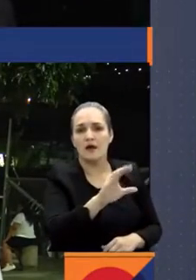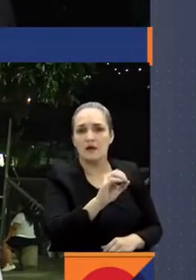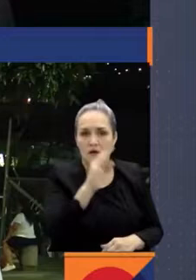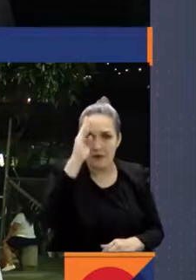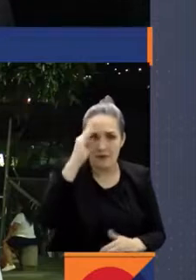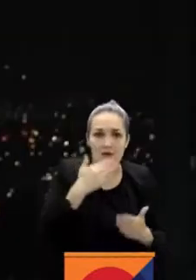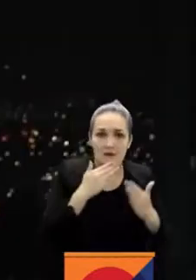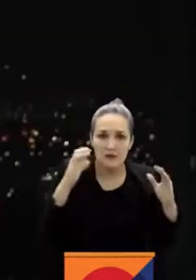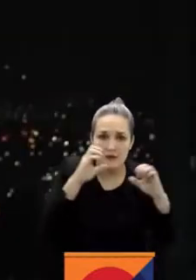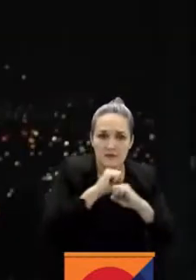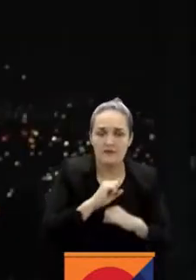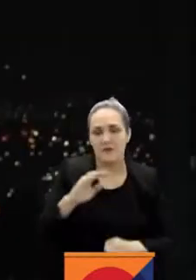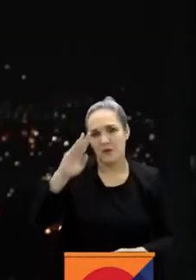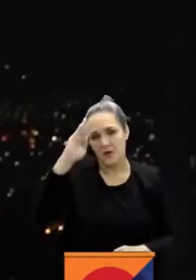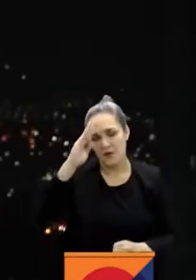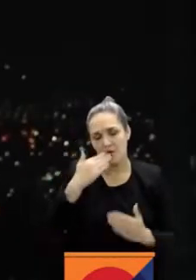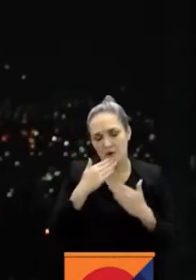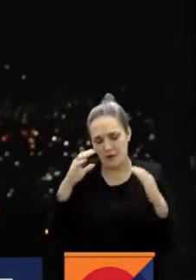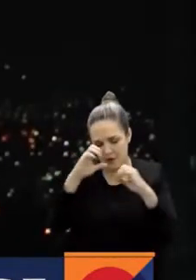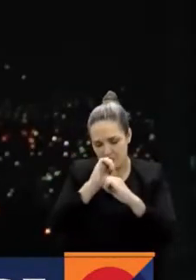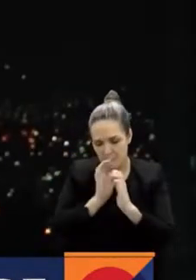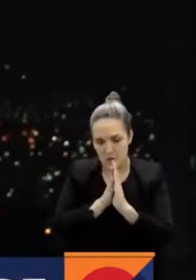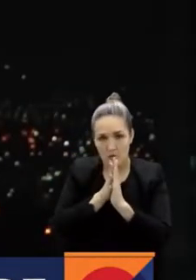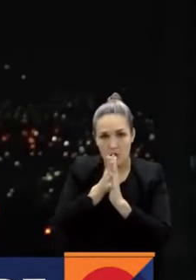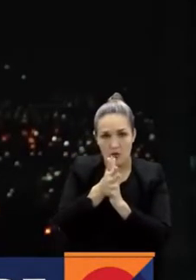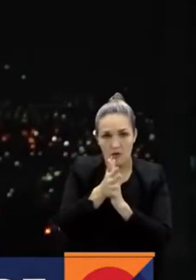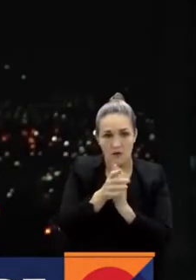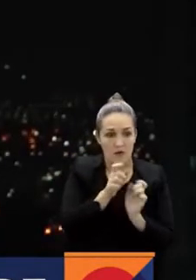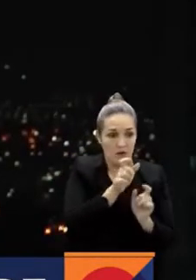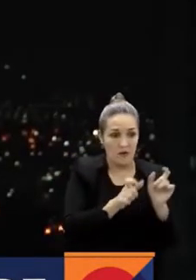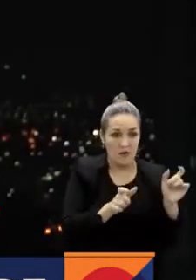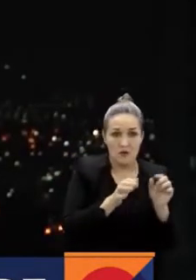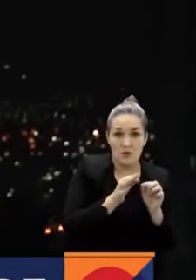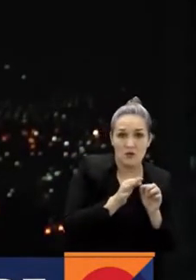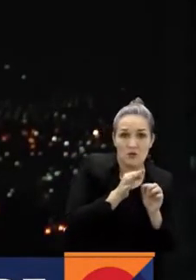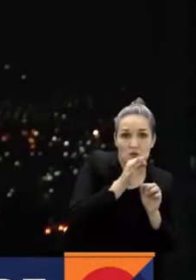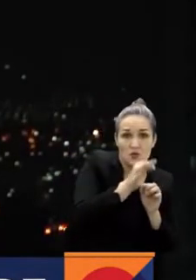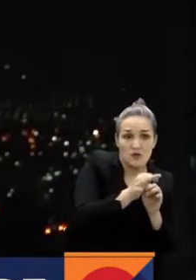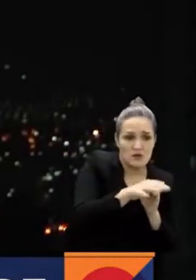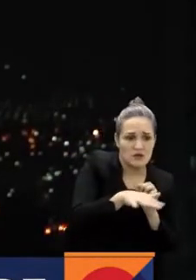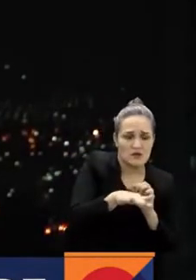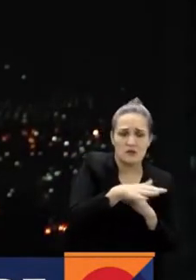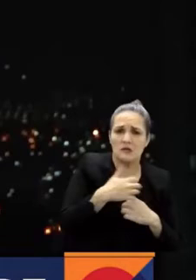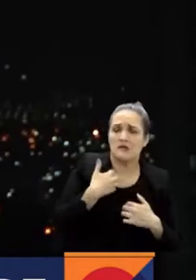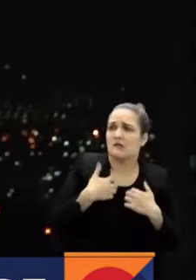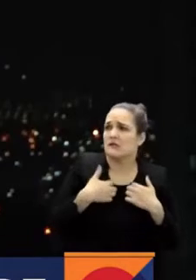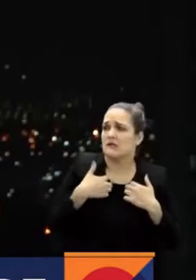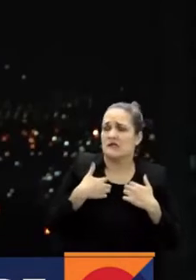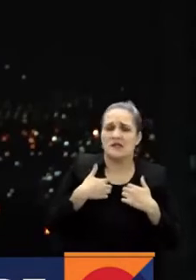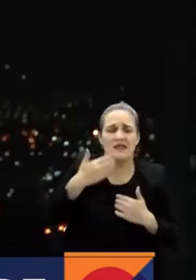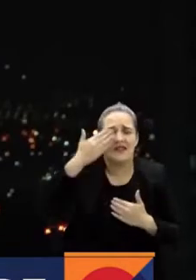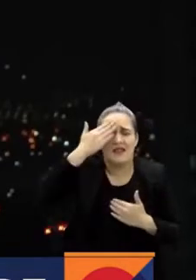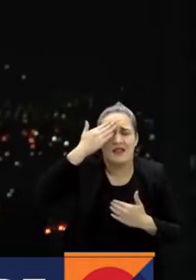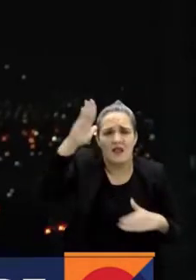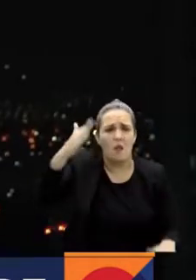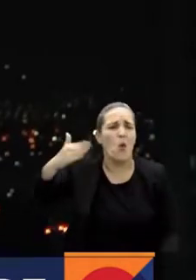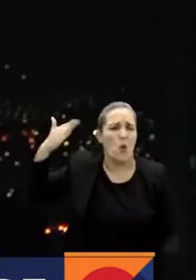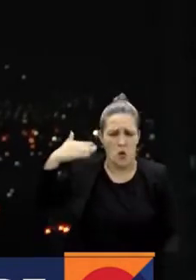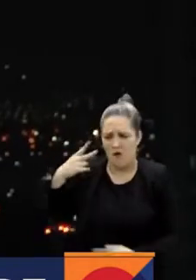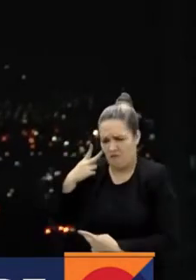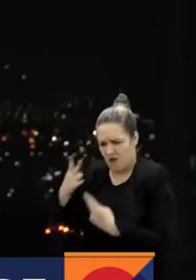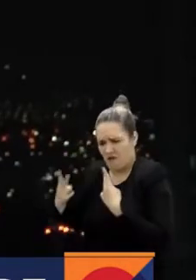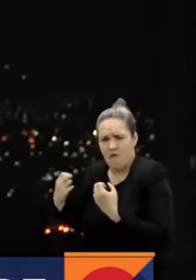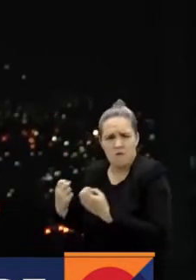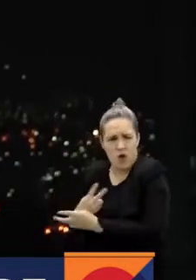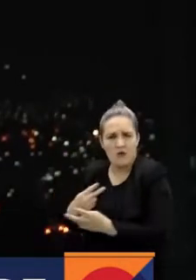Hola Damaris, muy buenas noches. Mire, le cuento que la población civil del municipio del Bagre asegura de que hace muchos años no se veía un acto violento